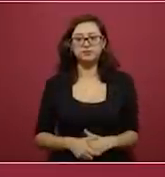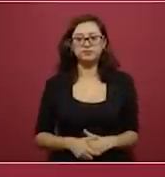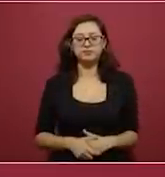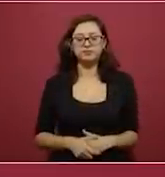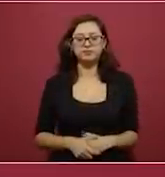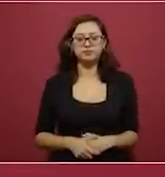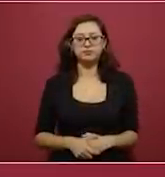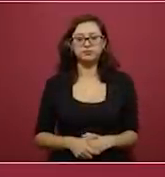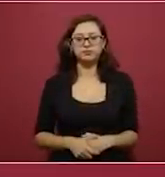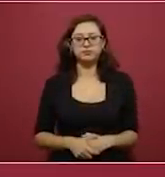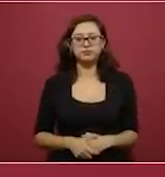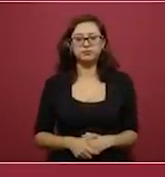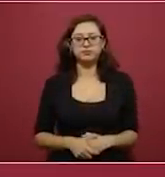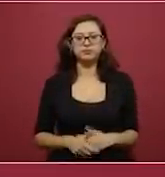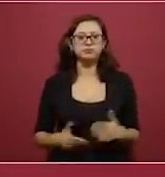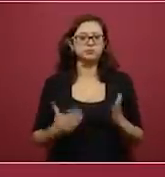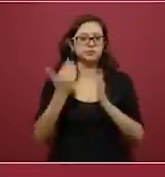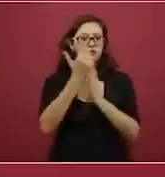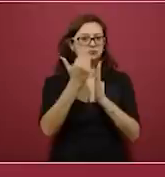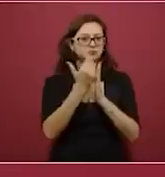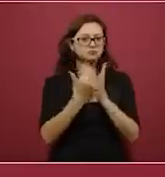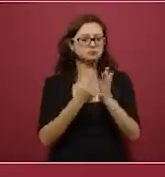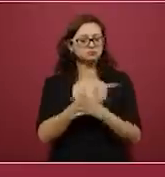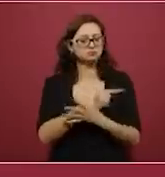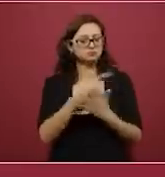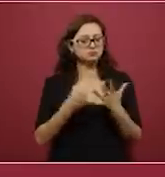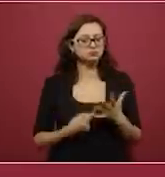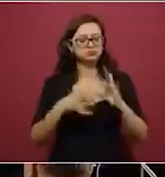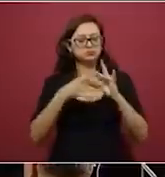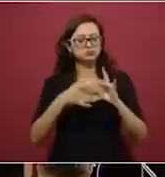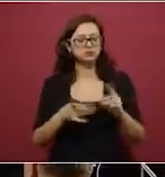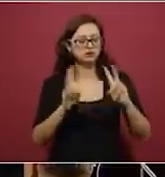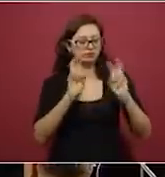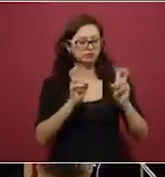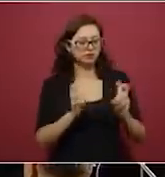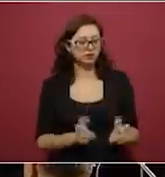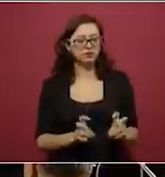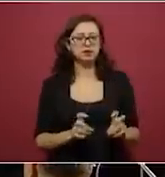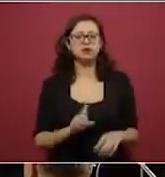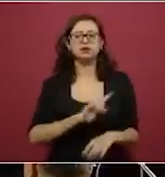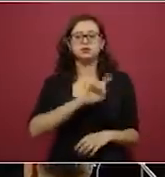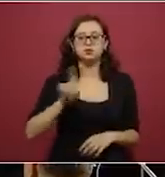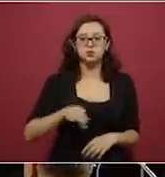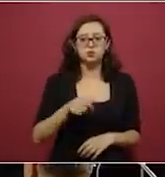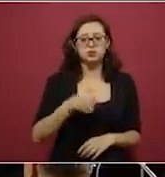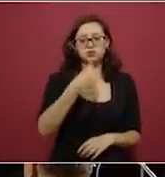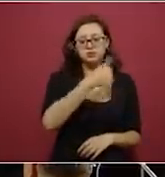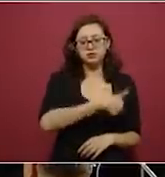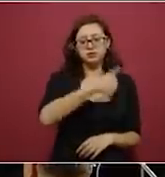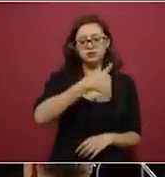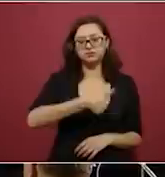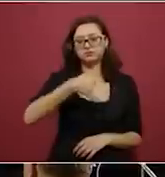nos de un marco de referencia y luego cada uno de los integrantes